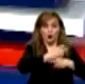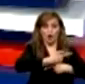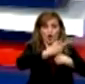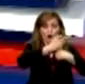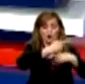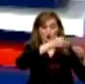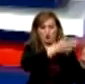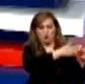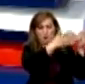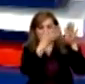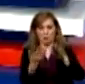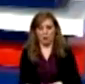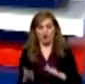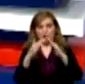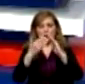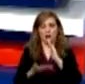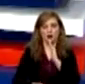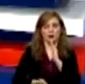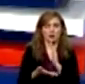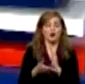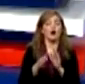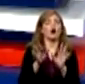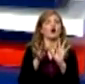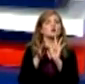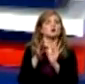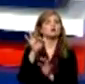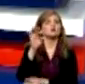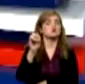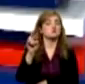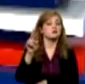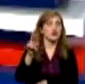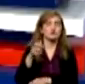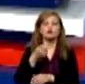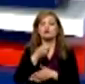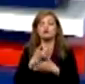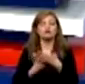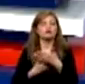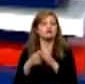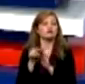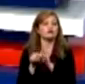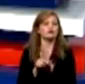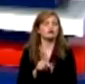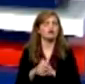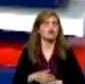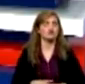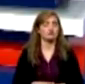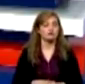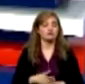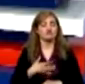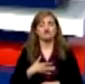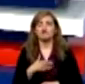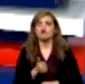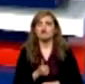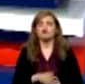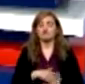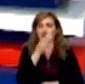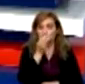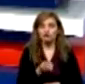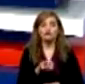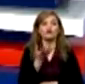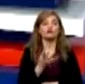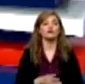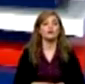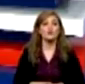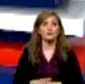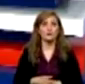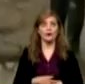inundadas a varias viviendas. Fernanda Ceballos está en el lugar para ampliarnos los detalles de esta información. Fernanda, ¿cómo estás? Muy buenos días.